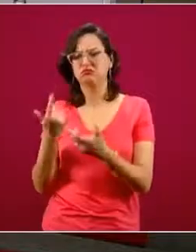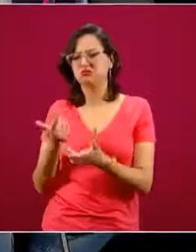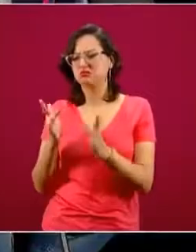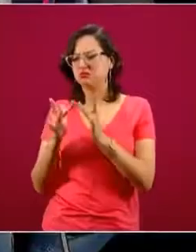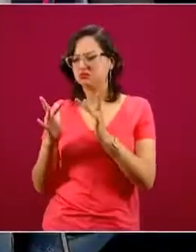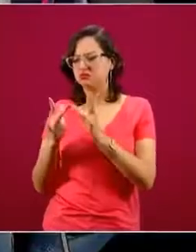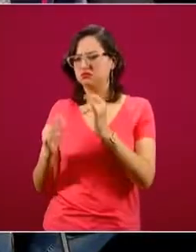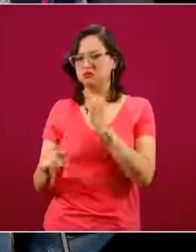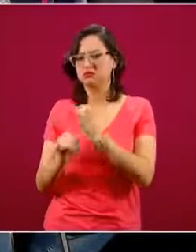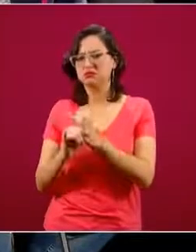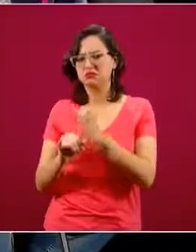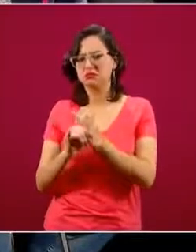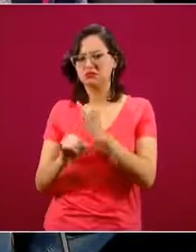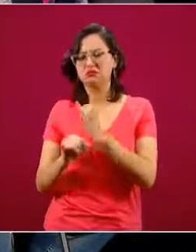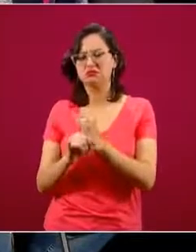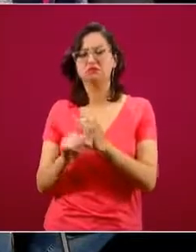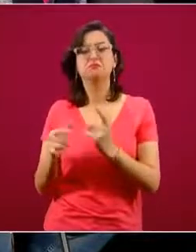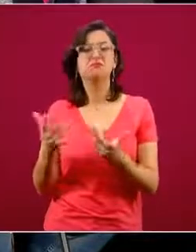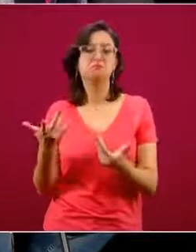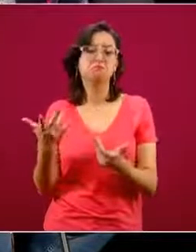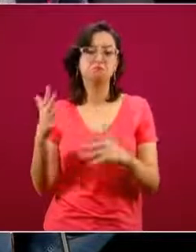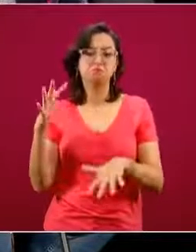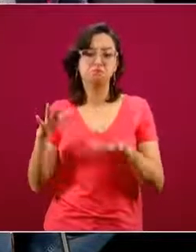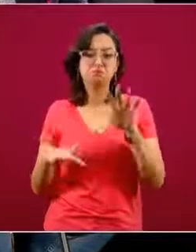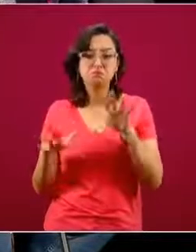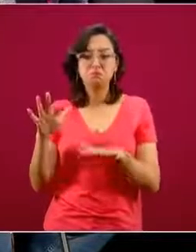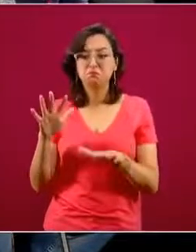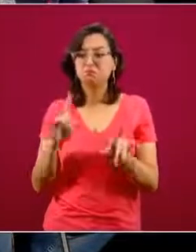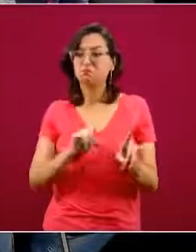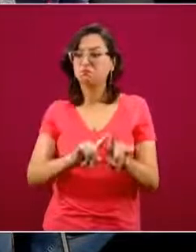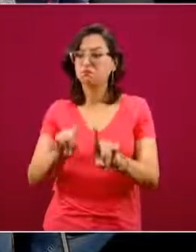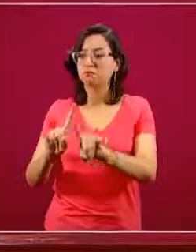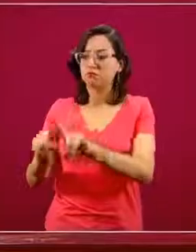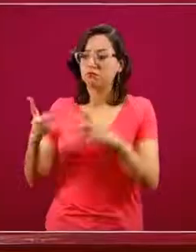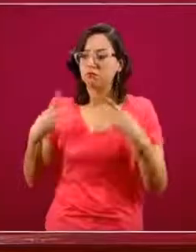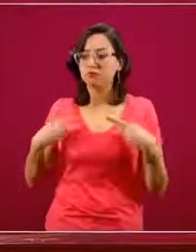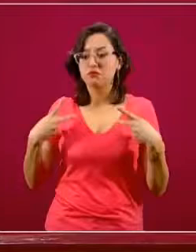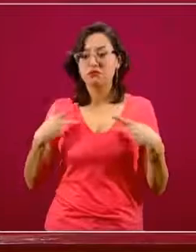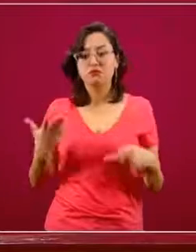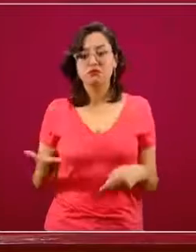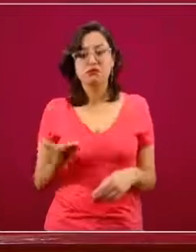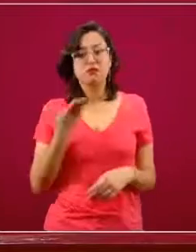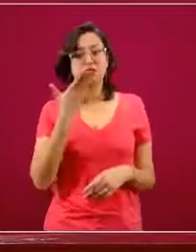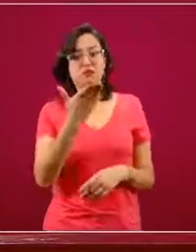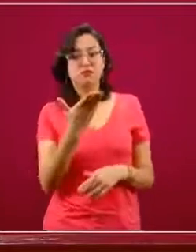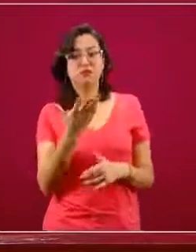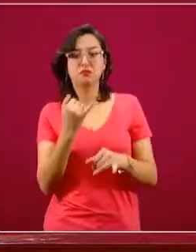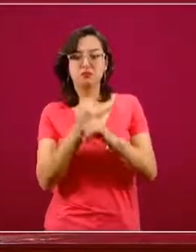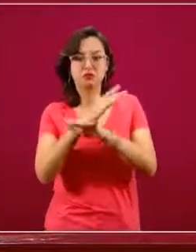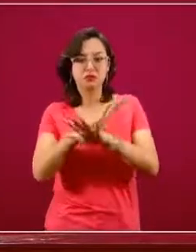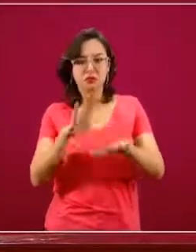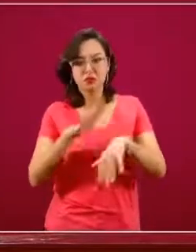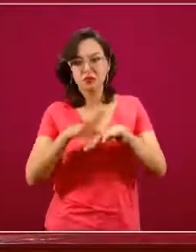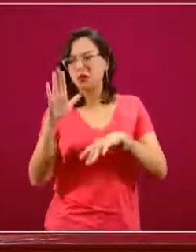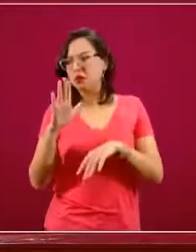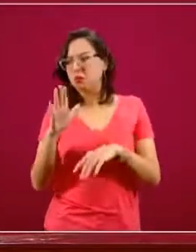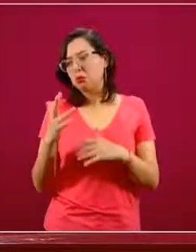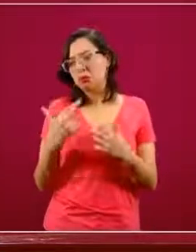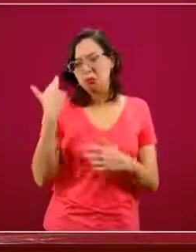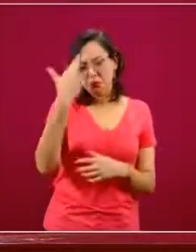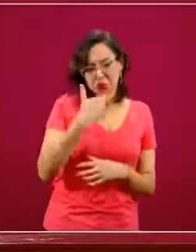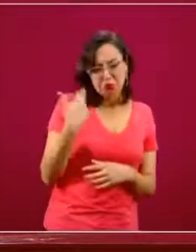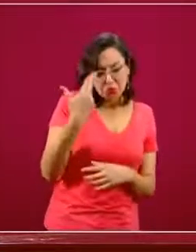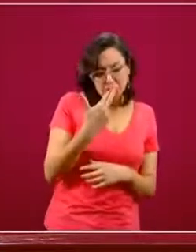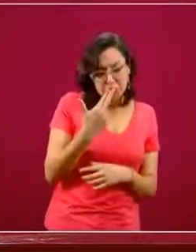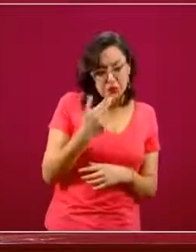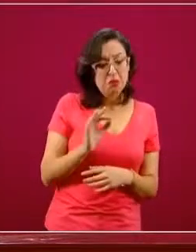redes sociales, donde en ocasiones son varias o muchas personas las que piden una variable o un dato más. Se analiza, se procesa, y si